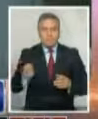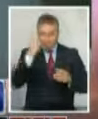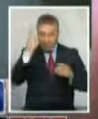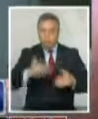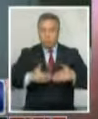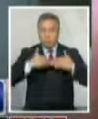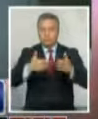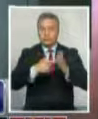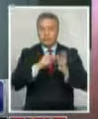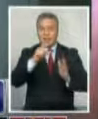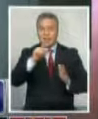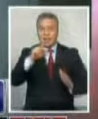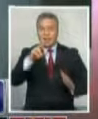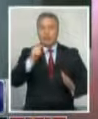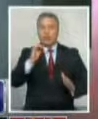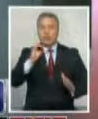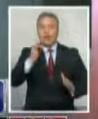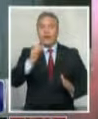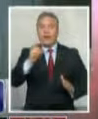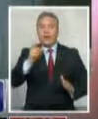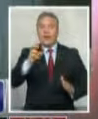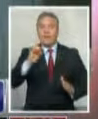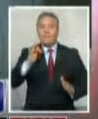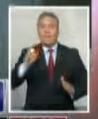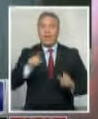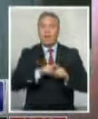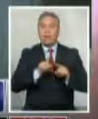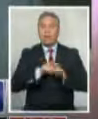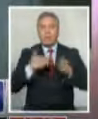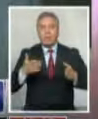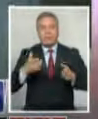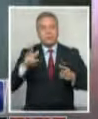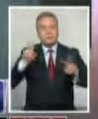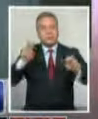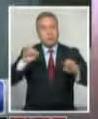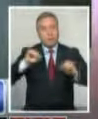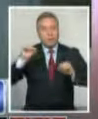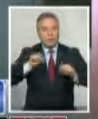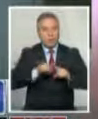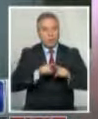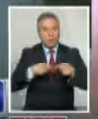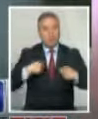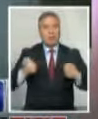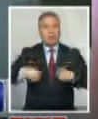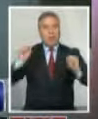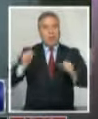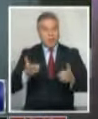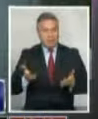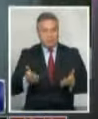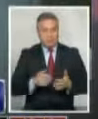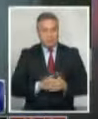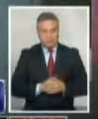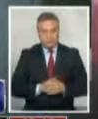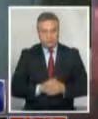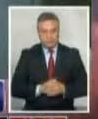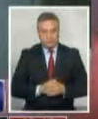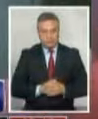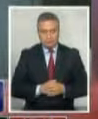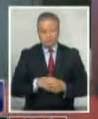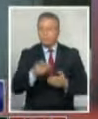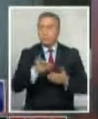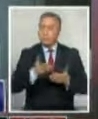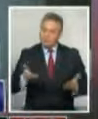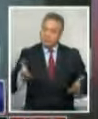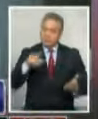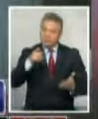esa cartografía parece ganando en materia política, ya que estamos en una discusión política? Sí, bueno, desde